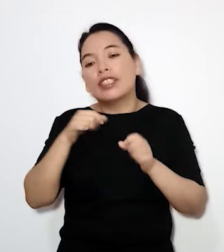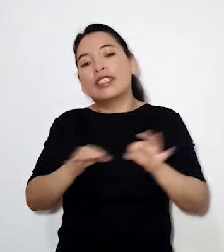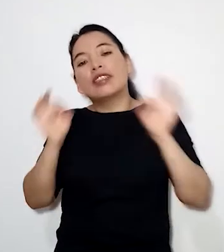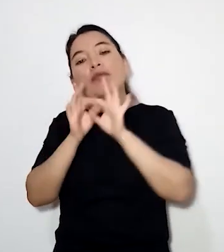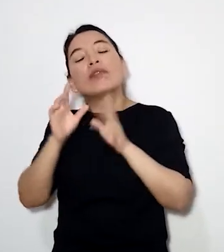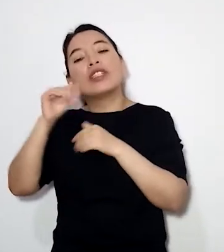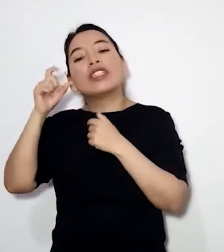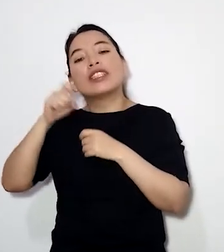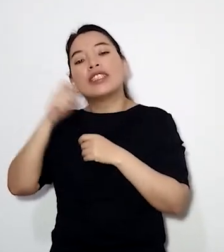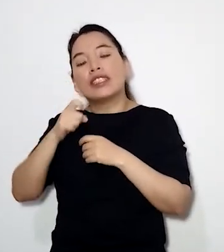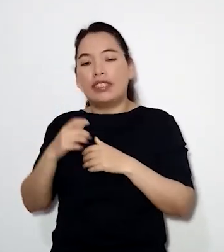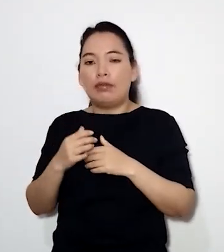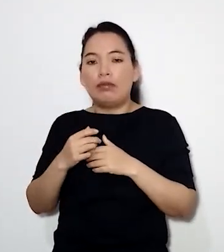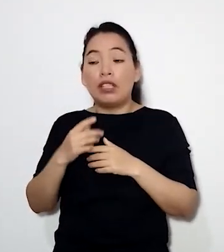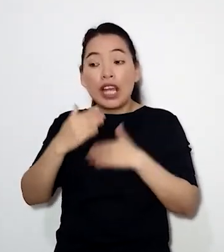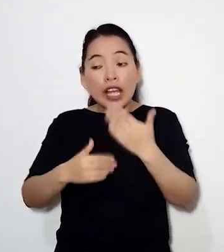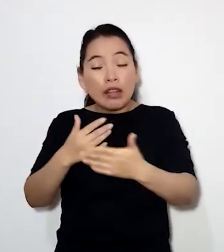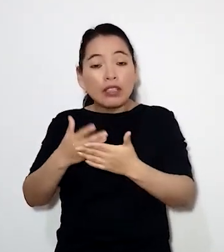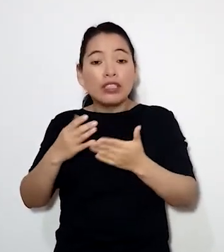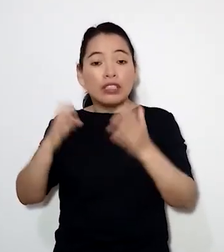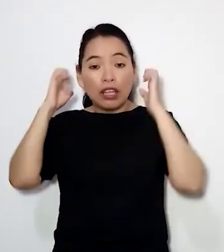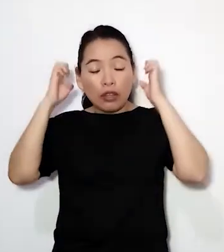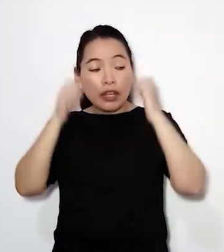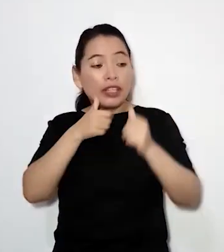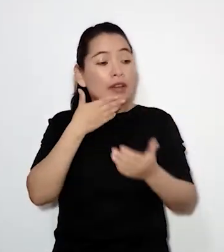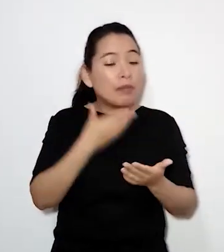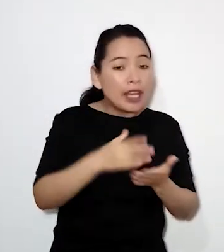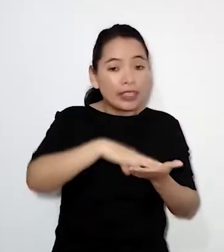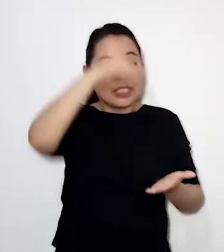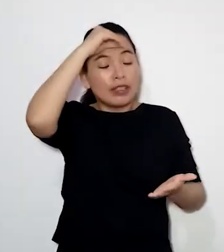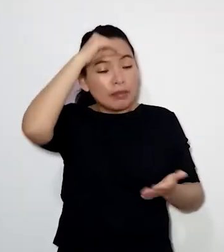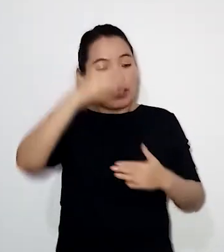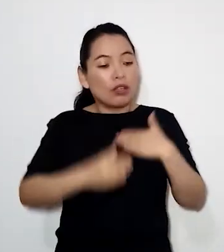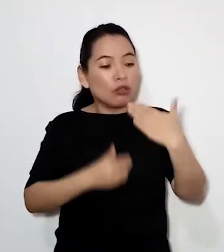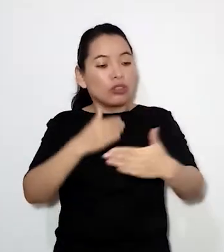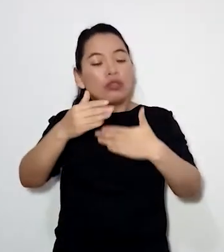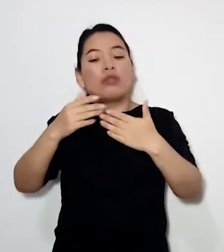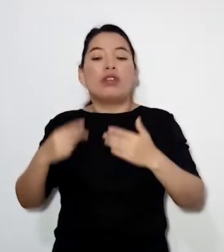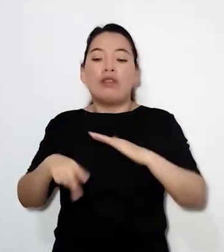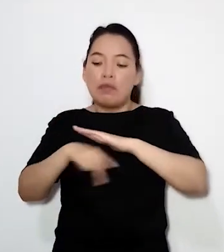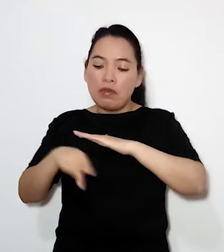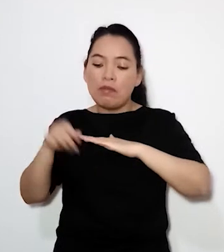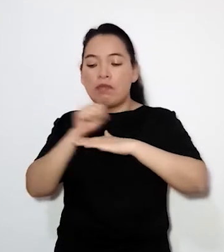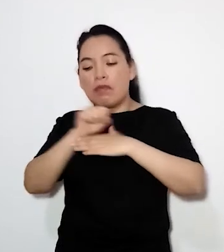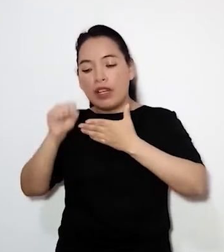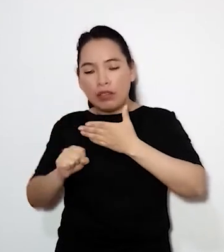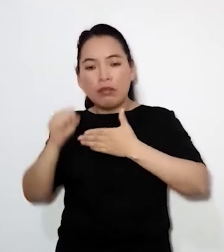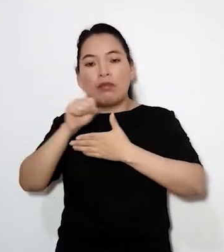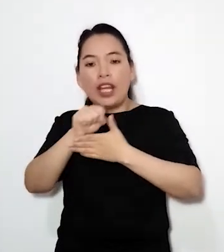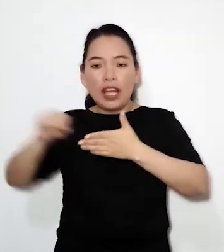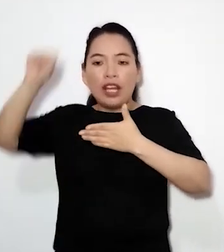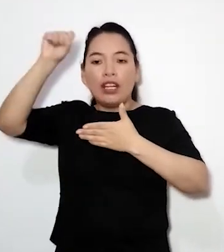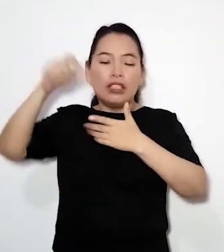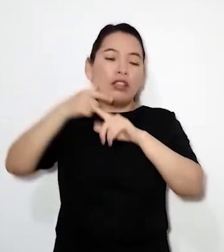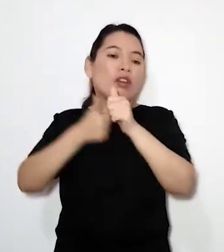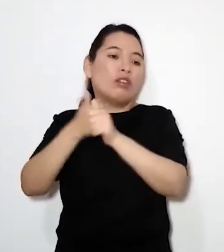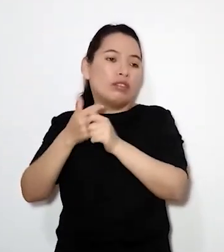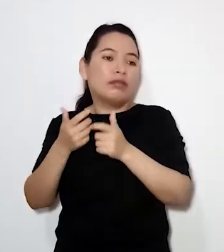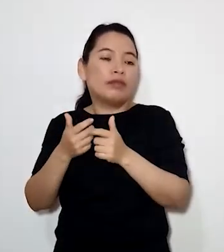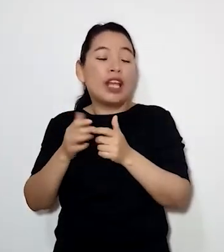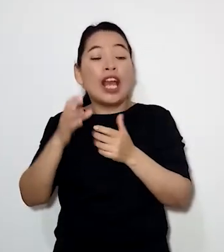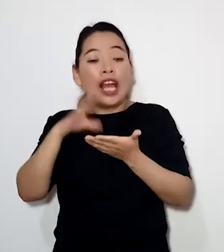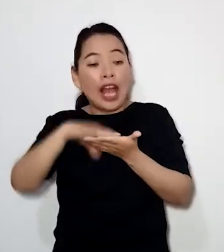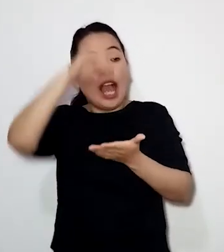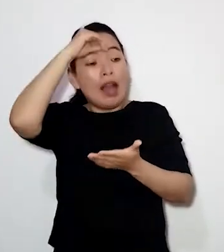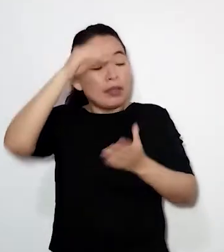avanzando, si están adquiriendo conocimientos y habilidades que les permitan competir en el mercado de trabajo y